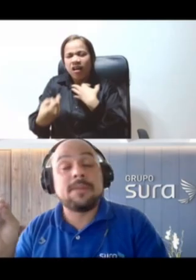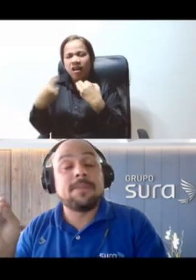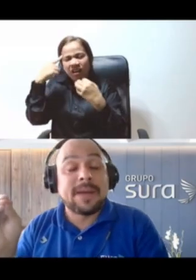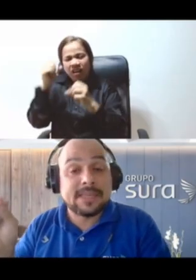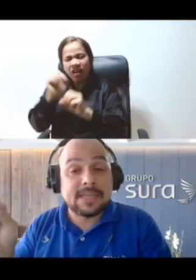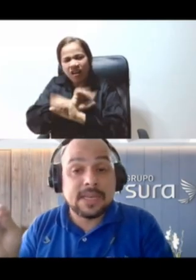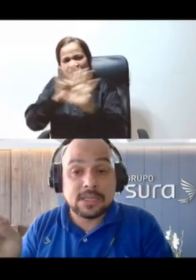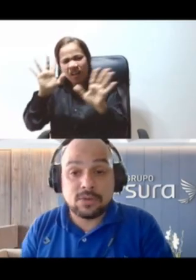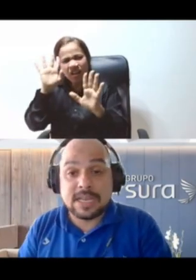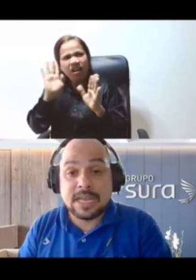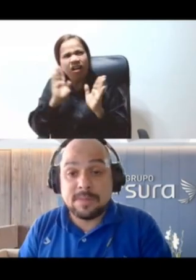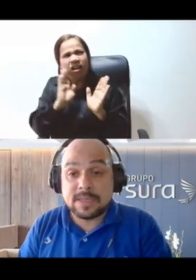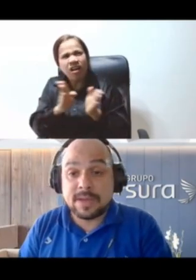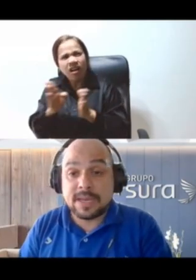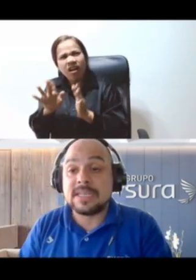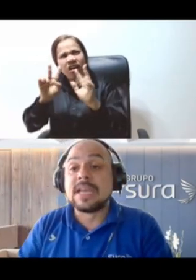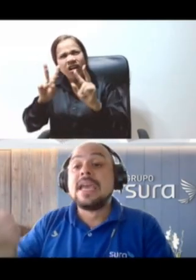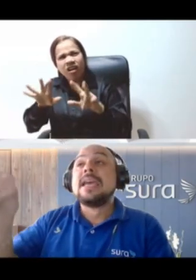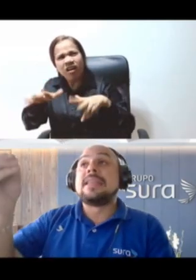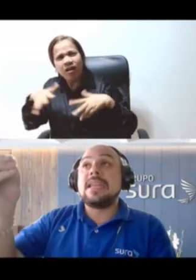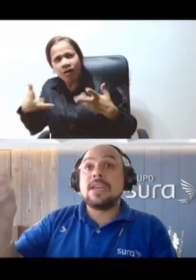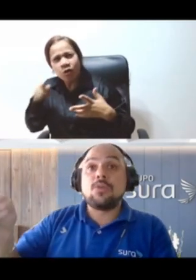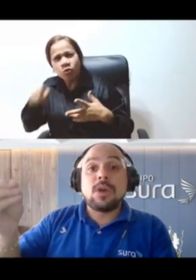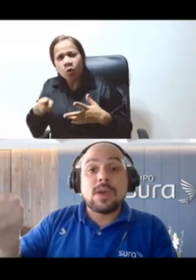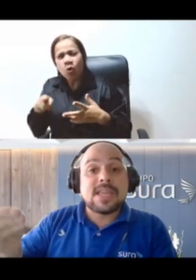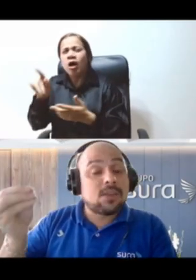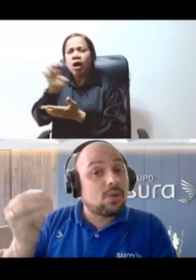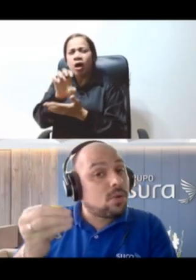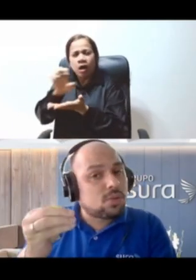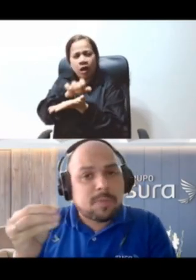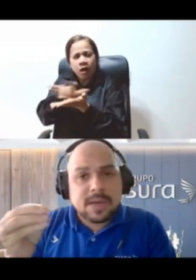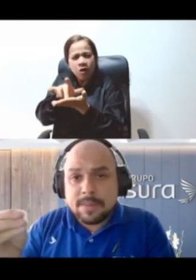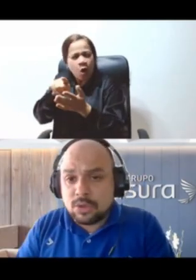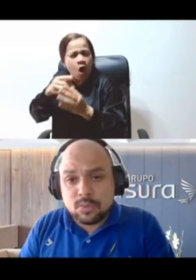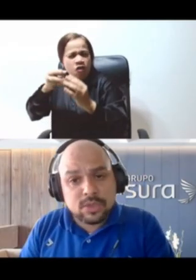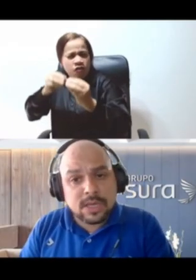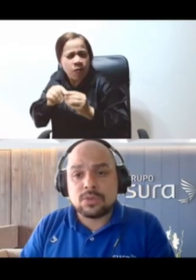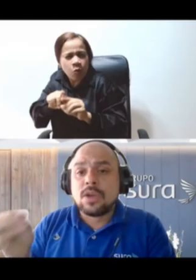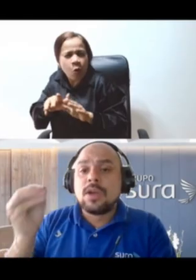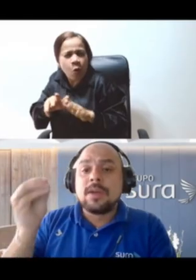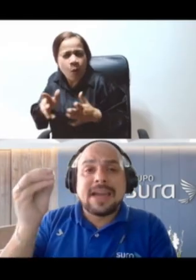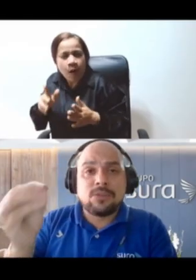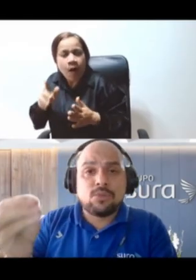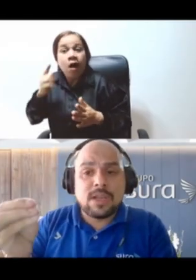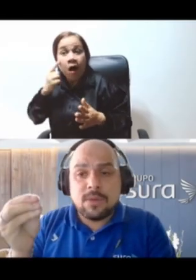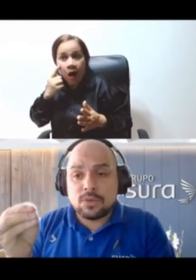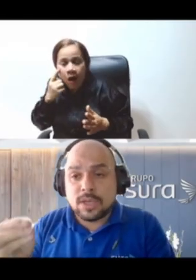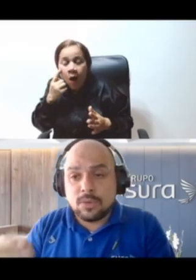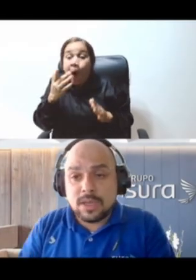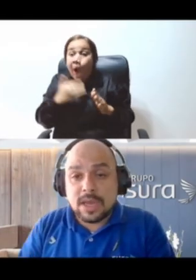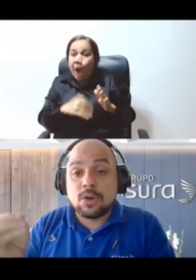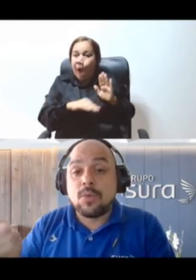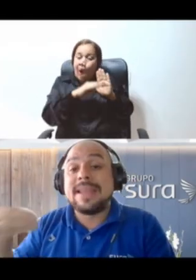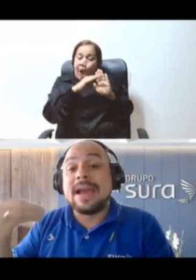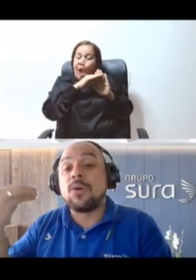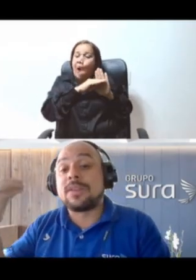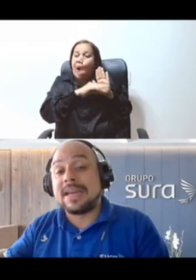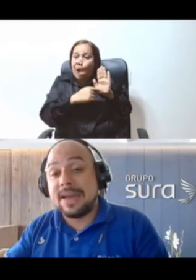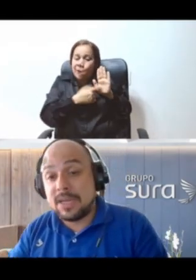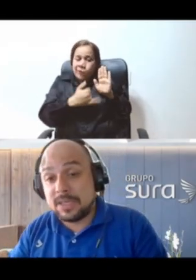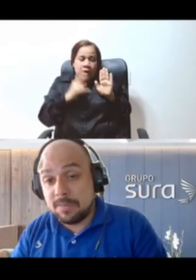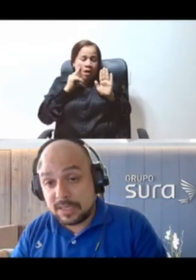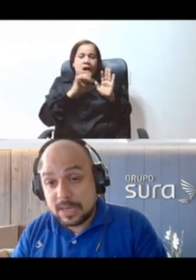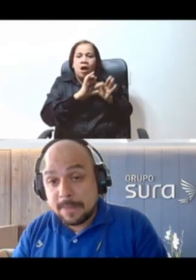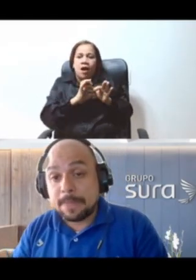de las de materializaciones de las mismas emergencias, teniendo en cuenta todos los parámetros, muchachos, tanto el de bioseguridad como